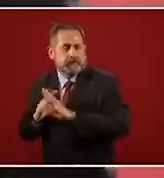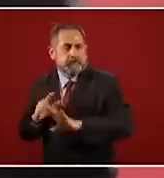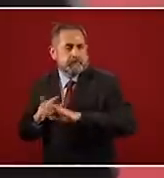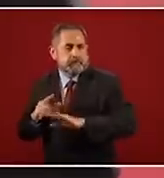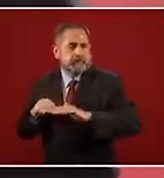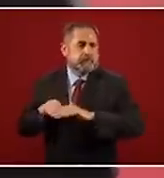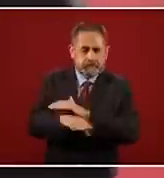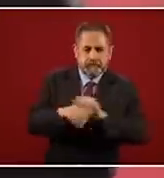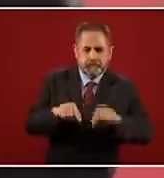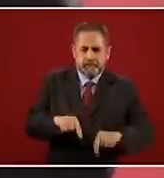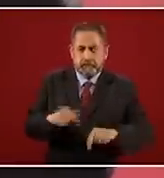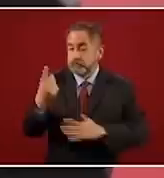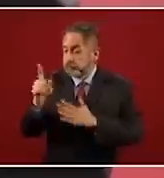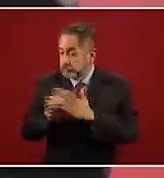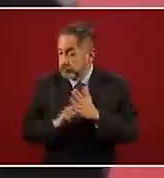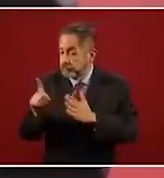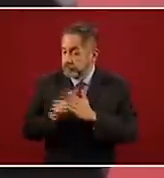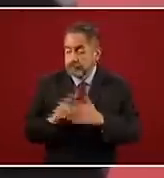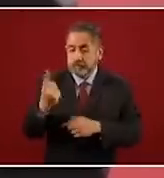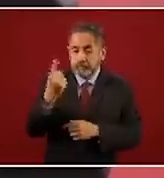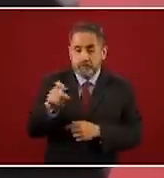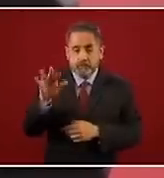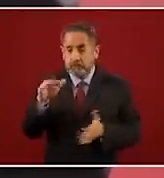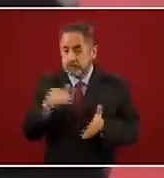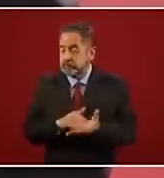migrantes al mes.